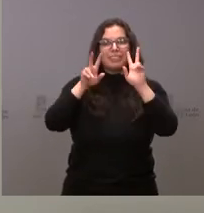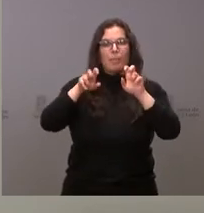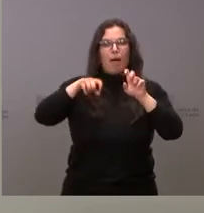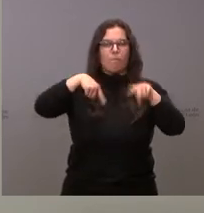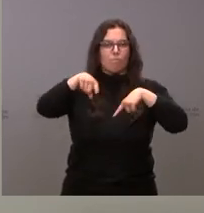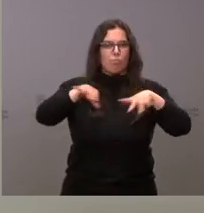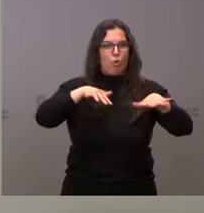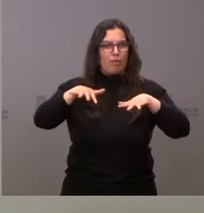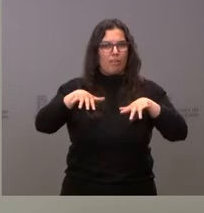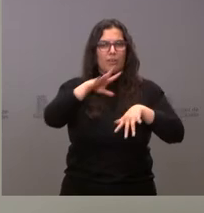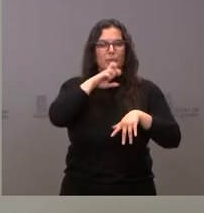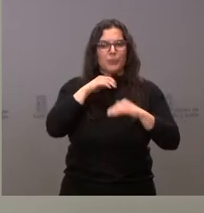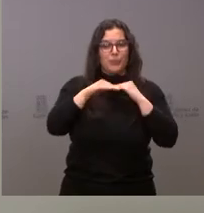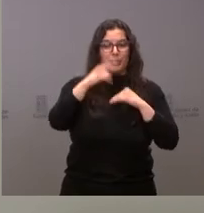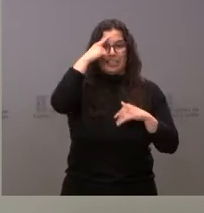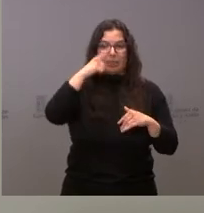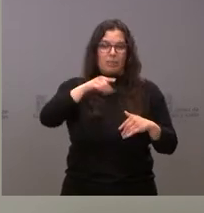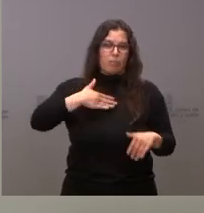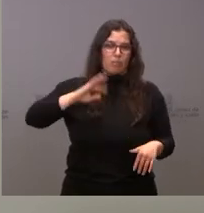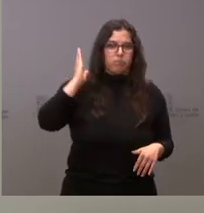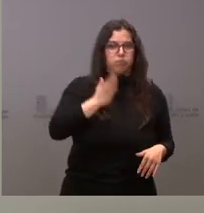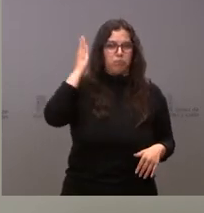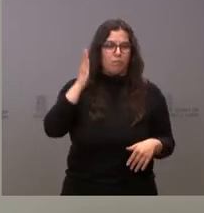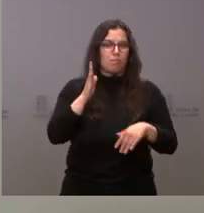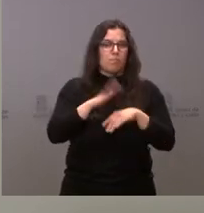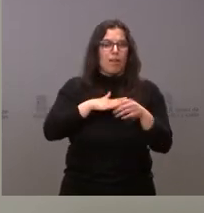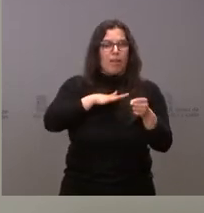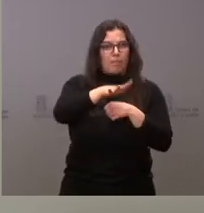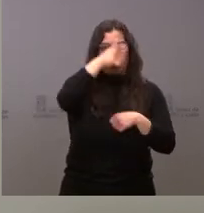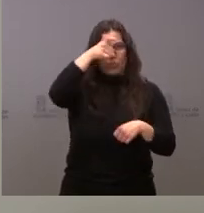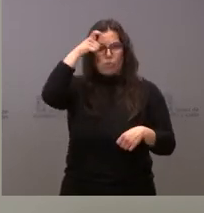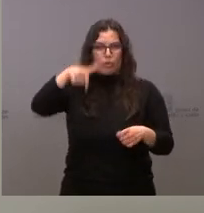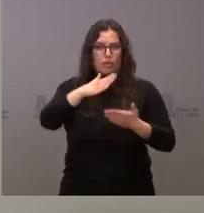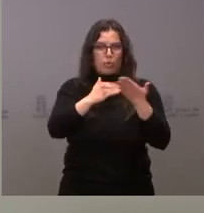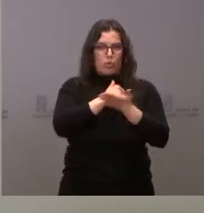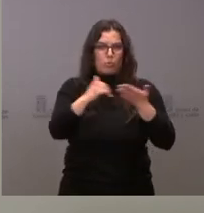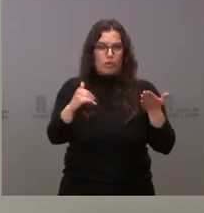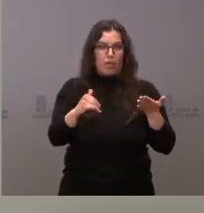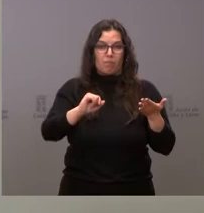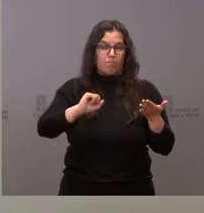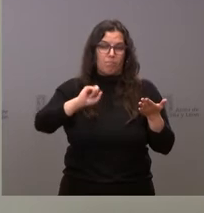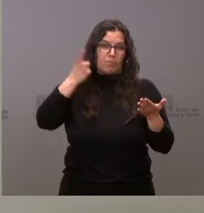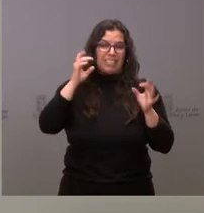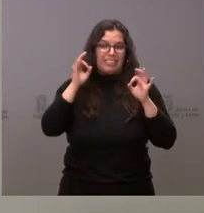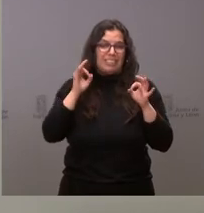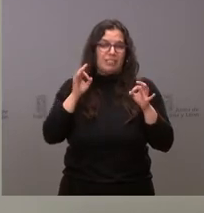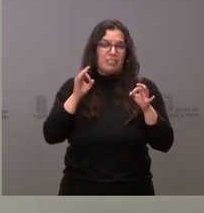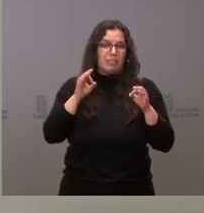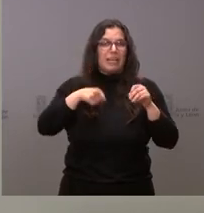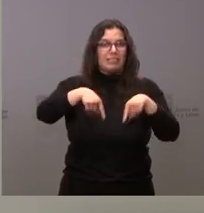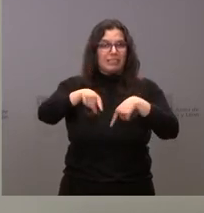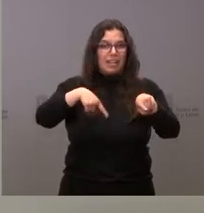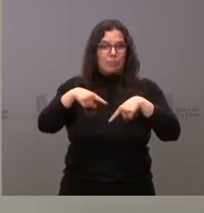que tanto perjuicio saben ustedes que causa al mundo rural de nuestra comunidad autónoma fundamentalmente en el ámbito del transporte